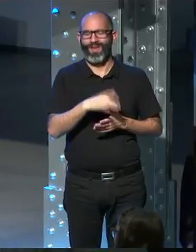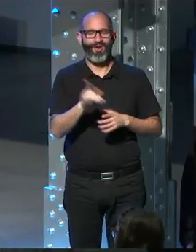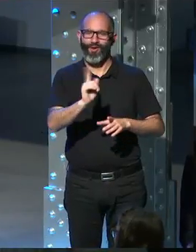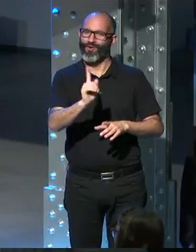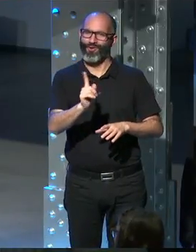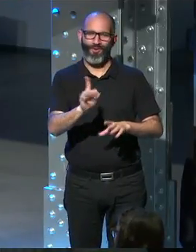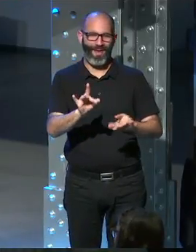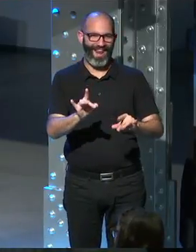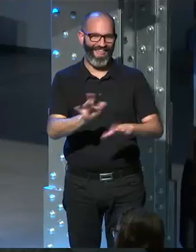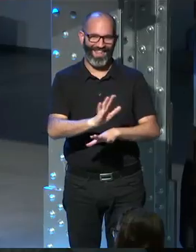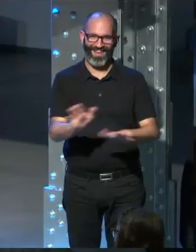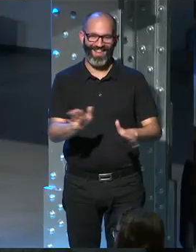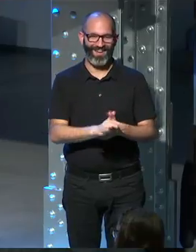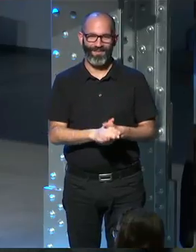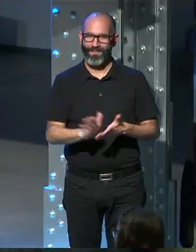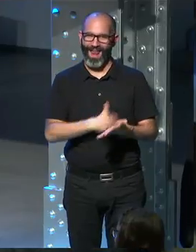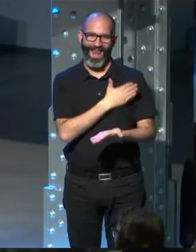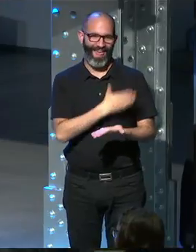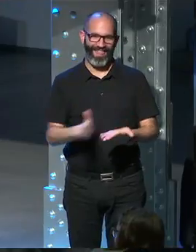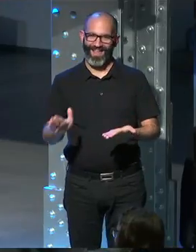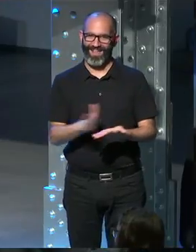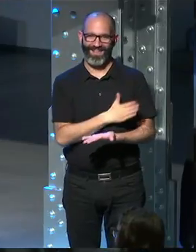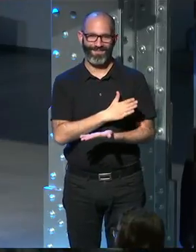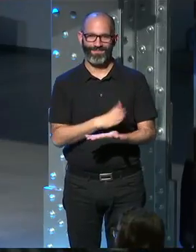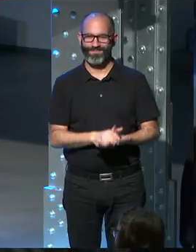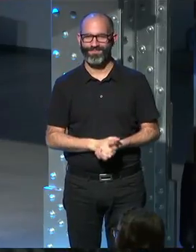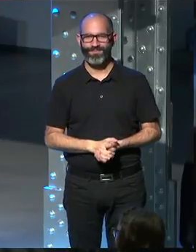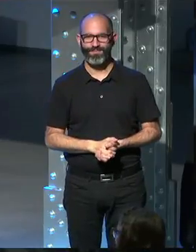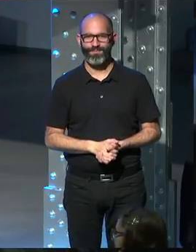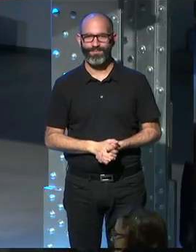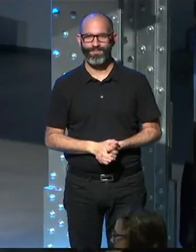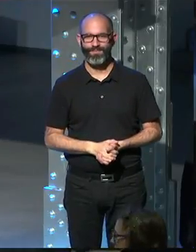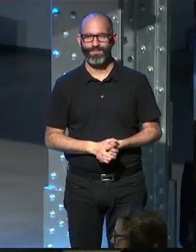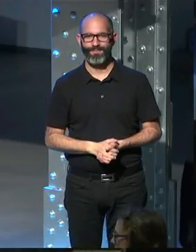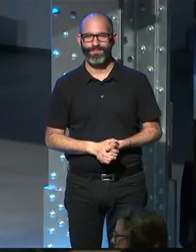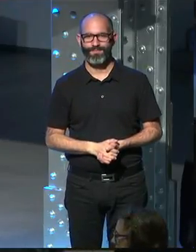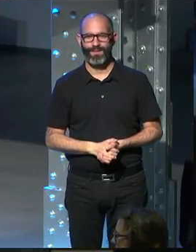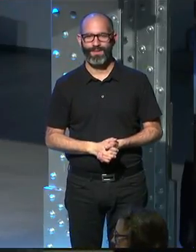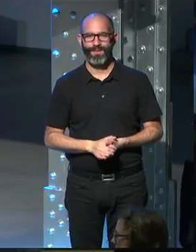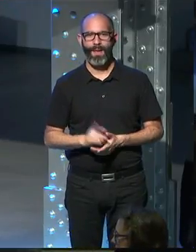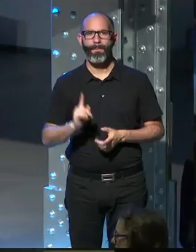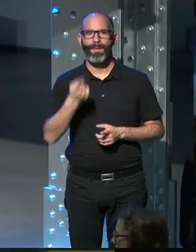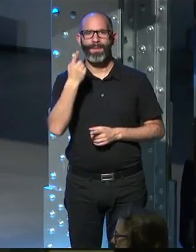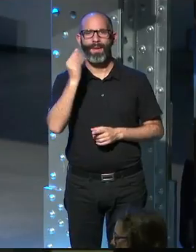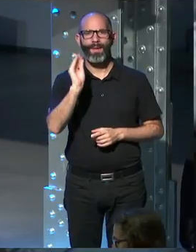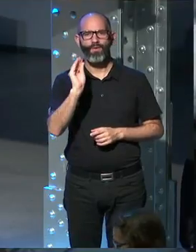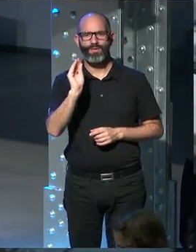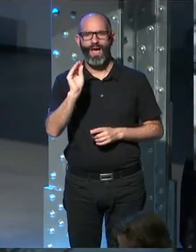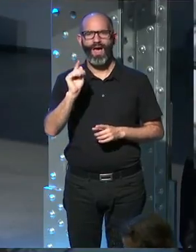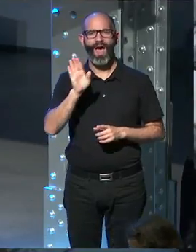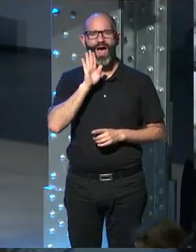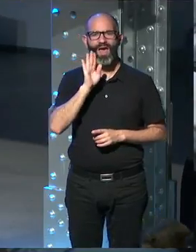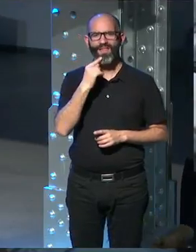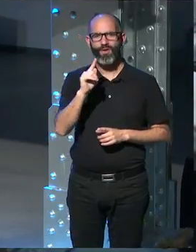No, para nada. No, en absoluto. No, la primera cuestión, que si de